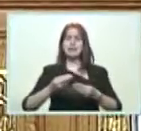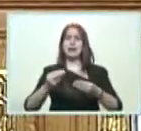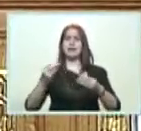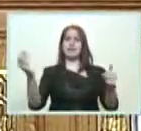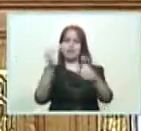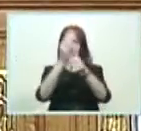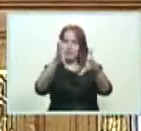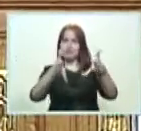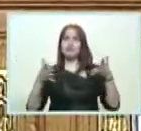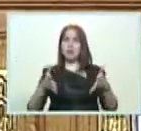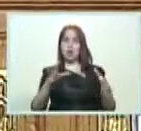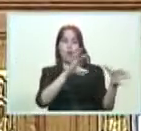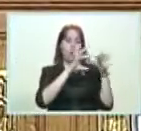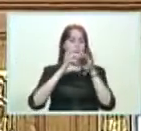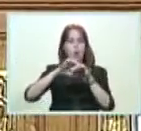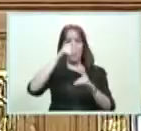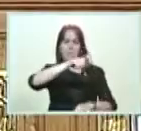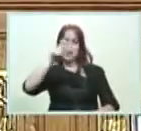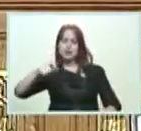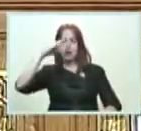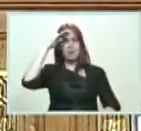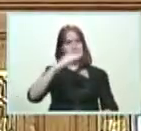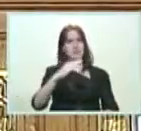unión cívico-militar perfecta